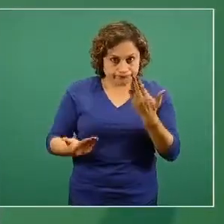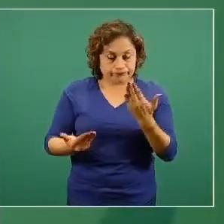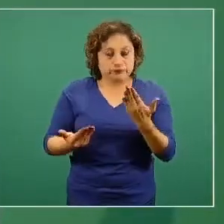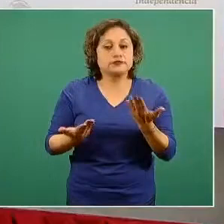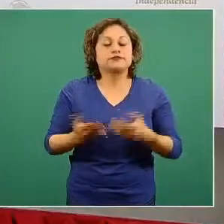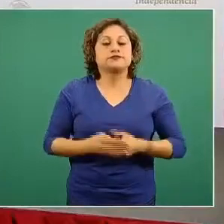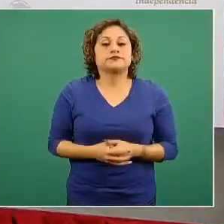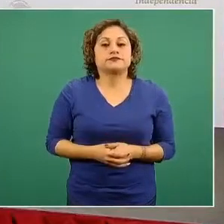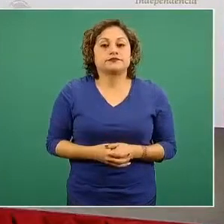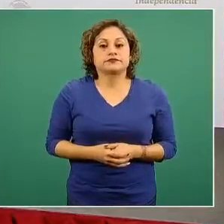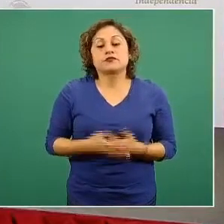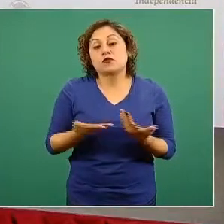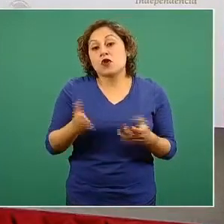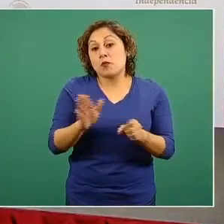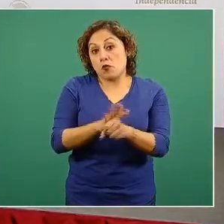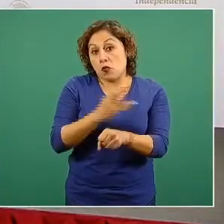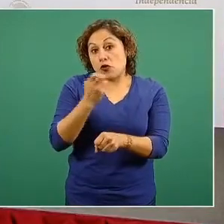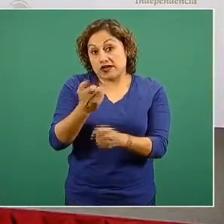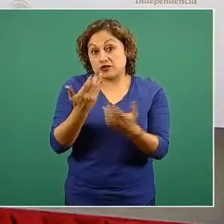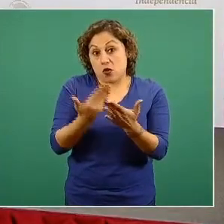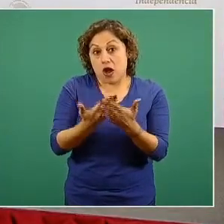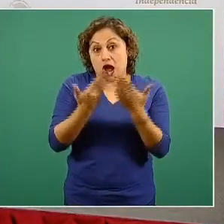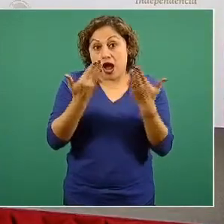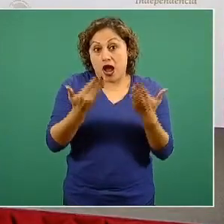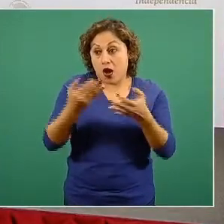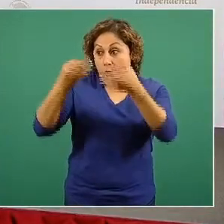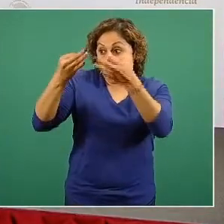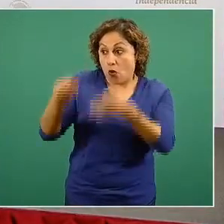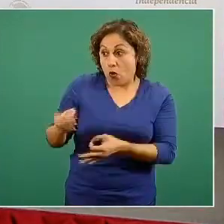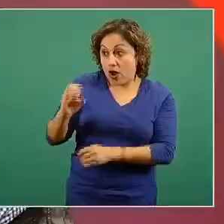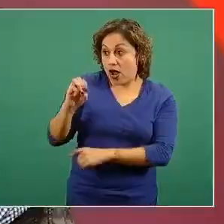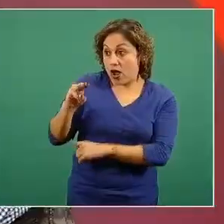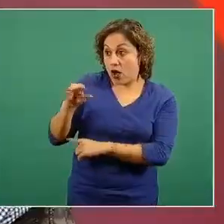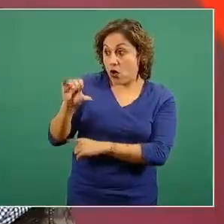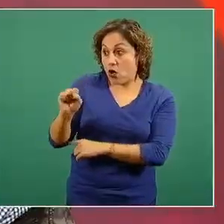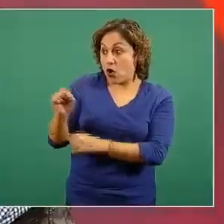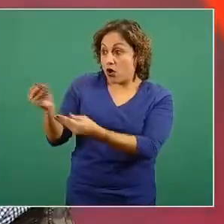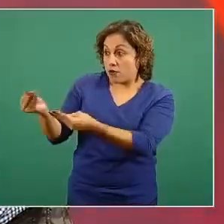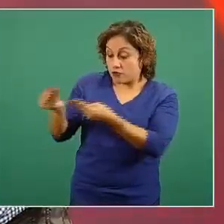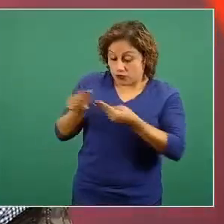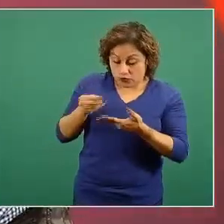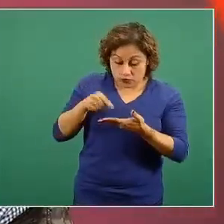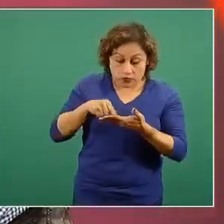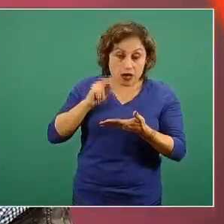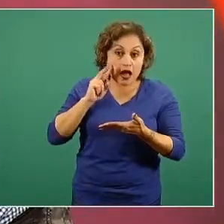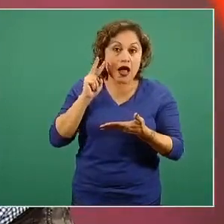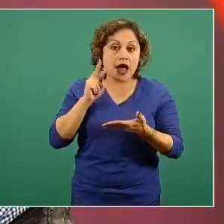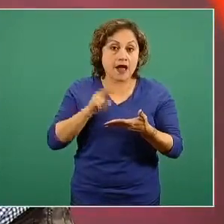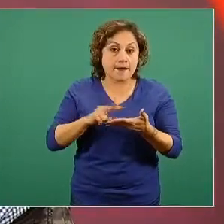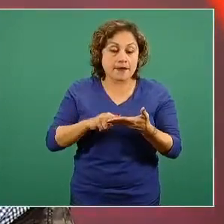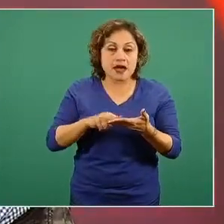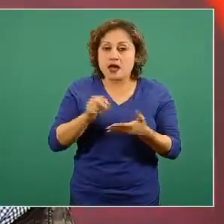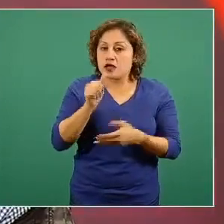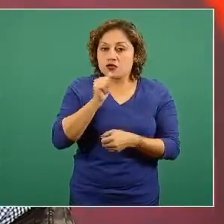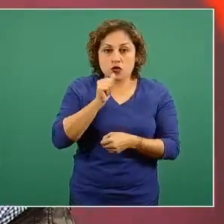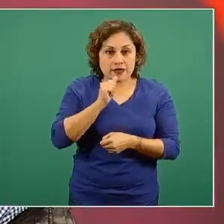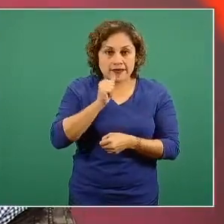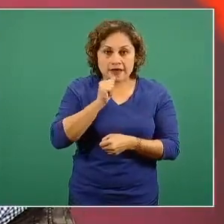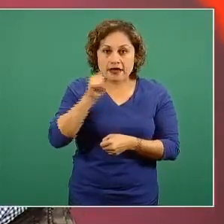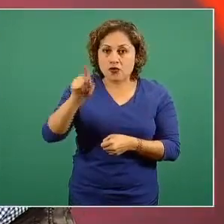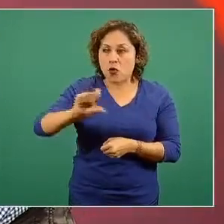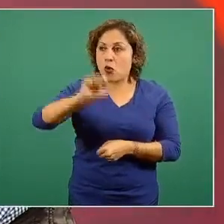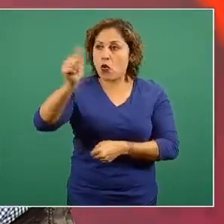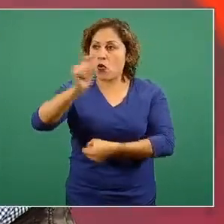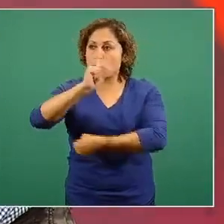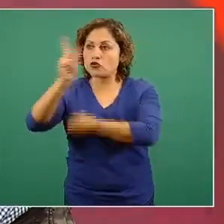la información que tenemos por los canales oficiales de la OMS es que no se ha identificado, es decir, al realizar estas comparaciones,